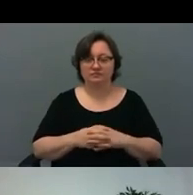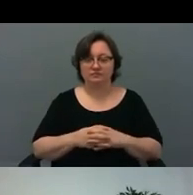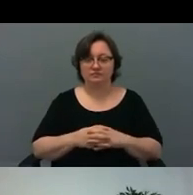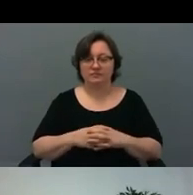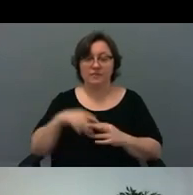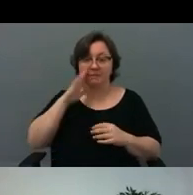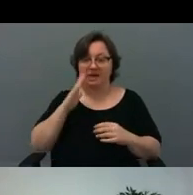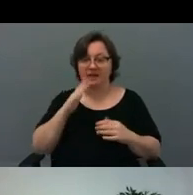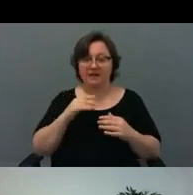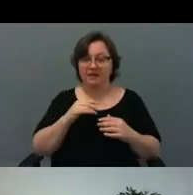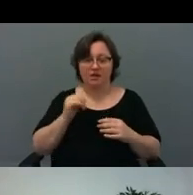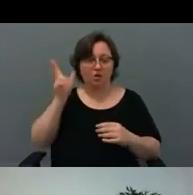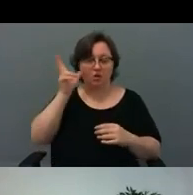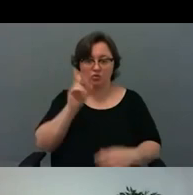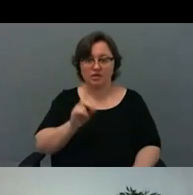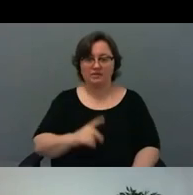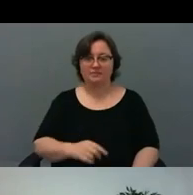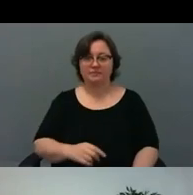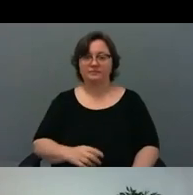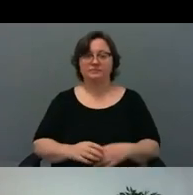Parece que no.